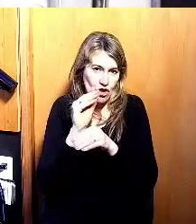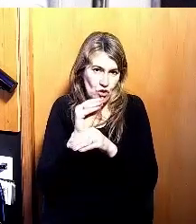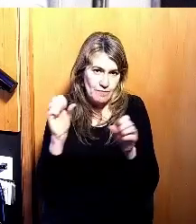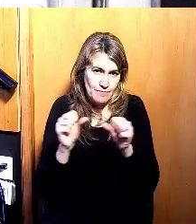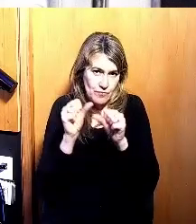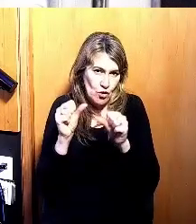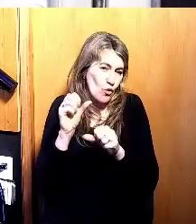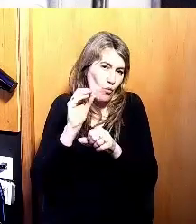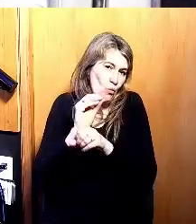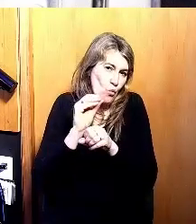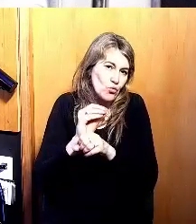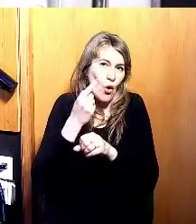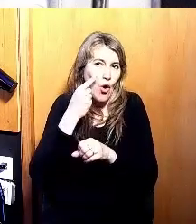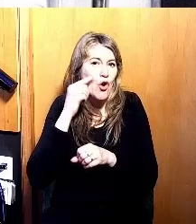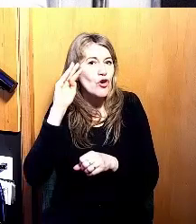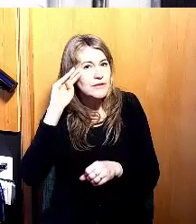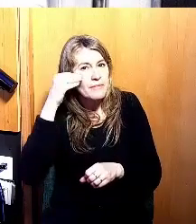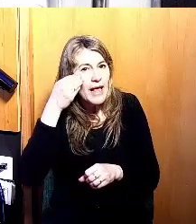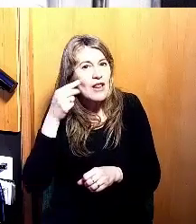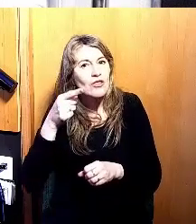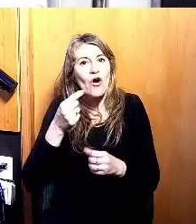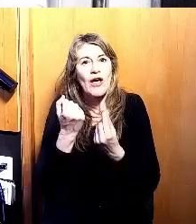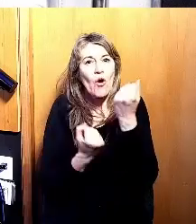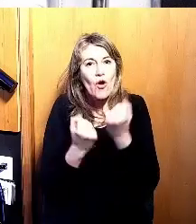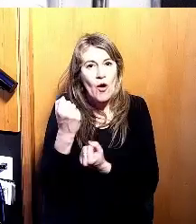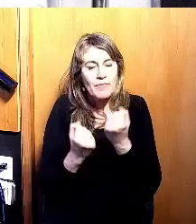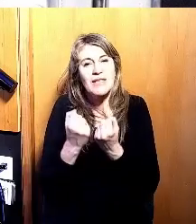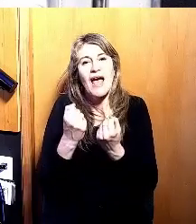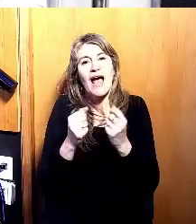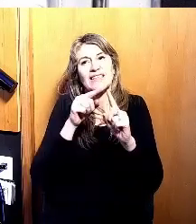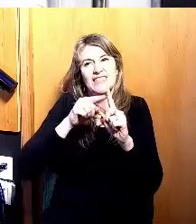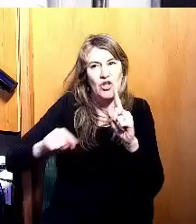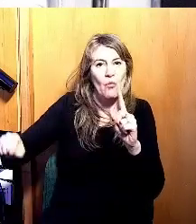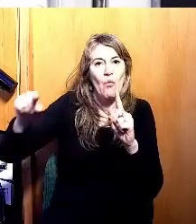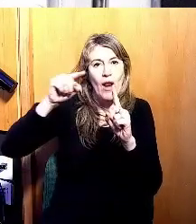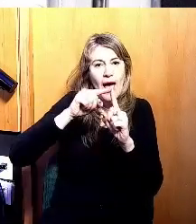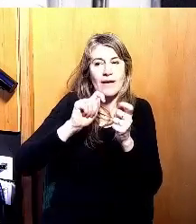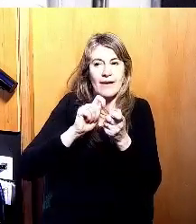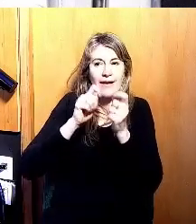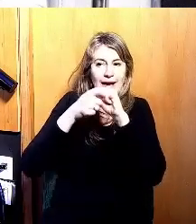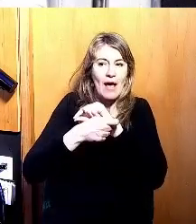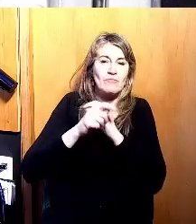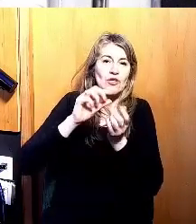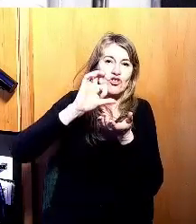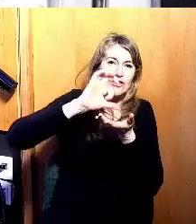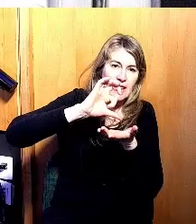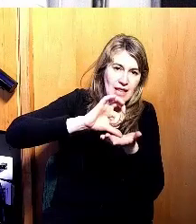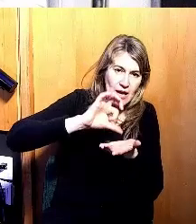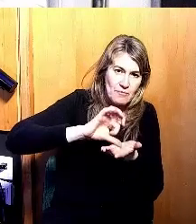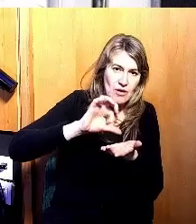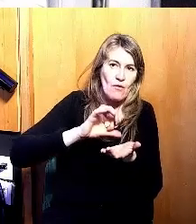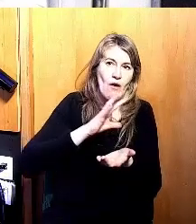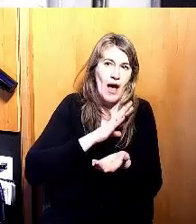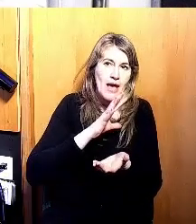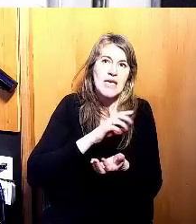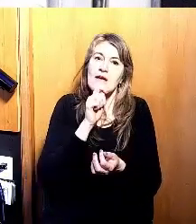En todo lo que tiene que ver con economía circular y con cambios sistémicos siempre nos encontramos con brechas de información